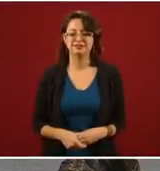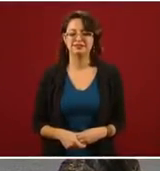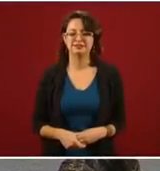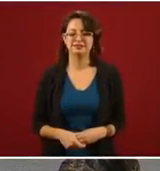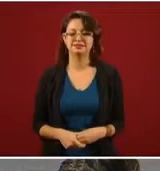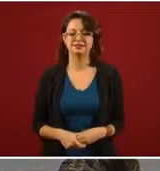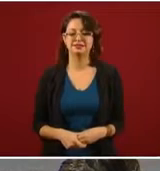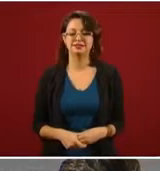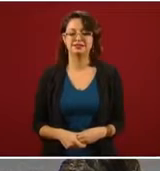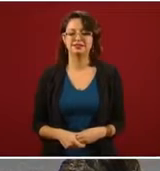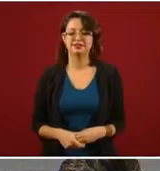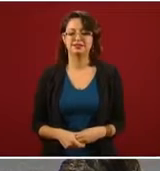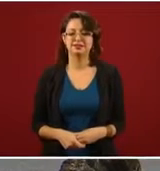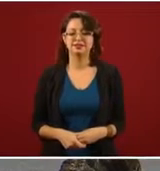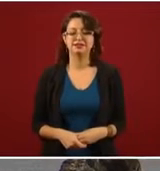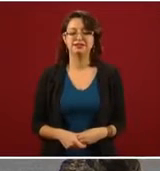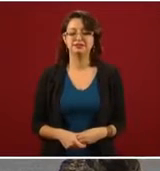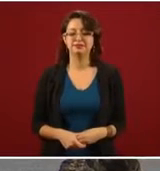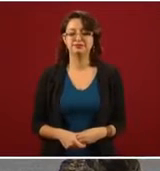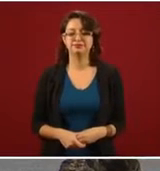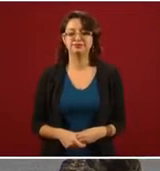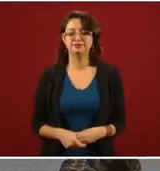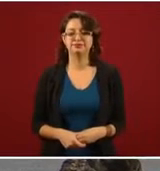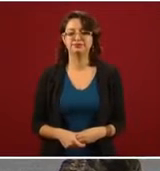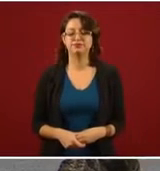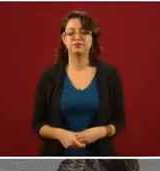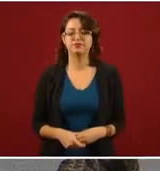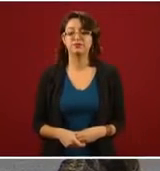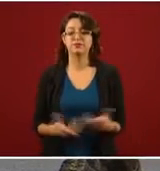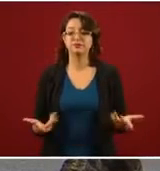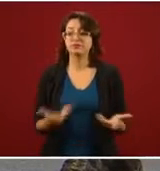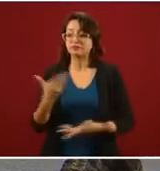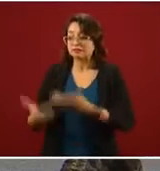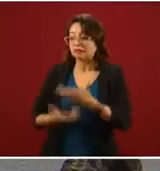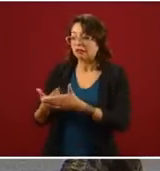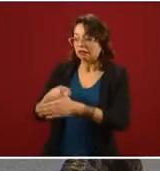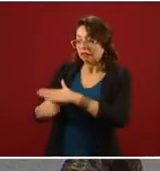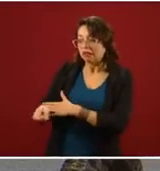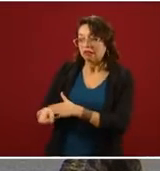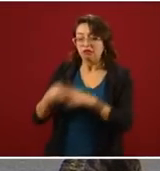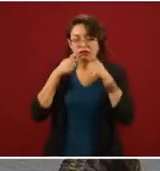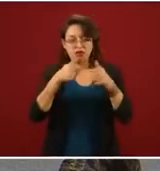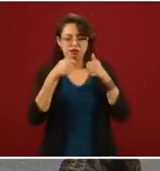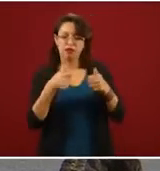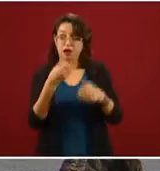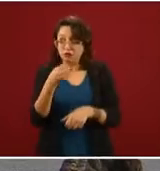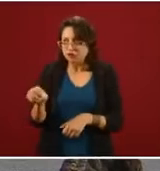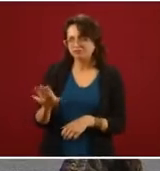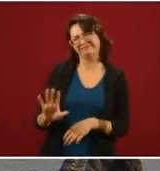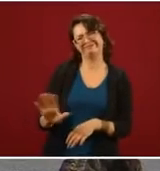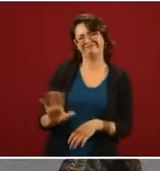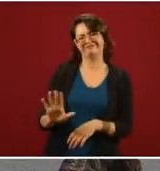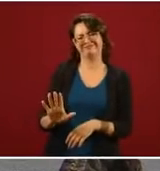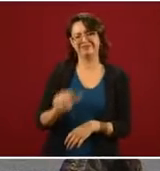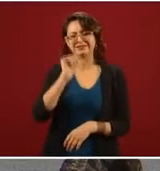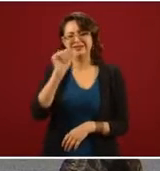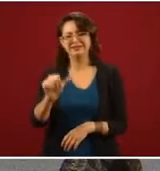No tienen obligación de escuchar propuestas indecorosas de nadie, y en el caso de mis